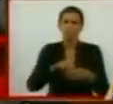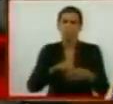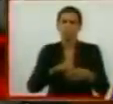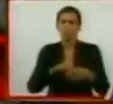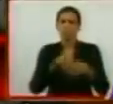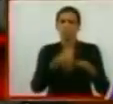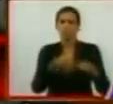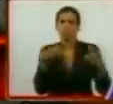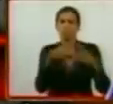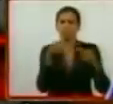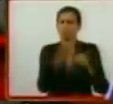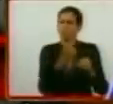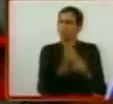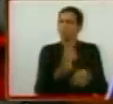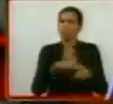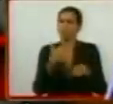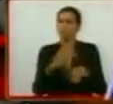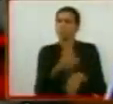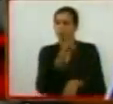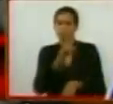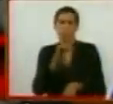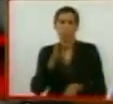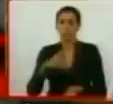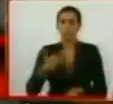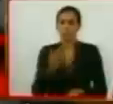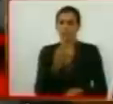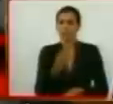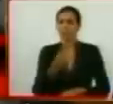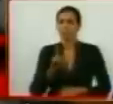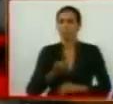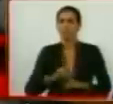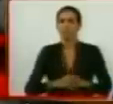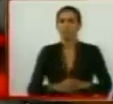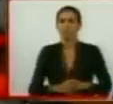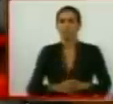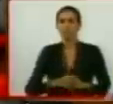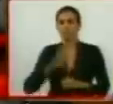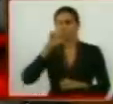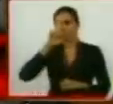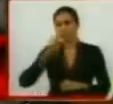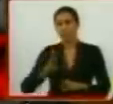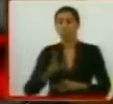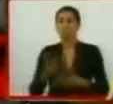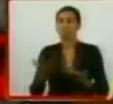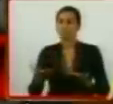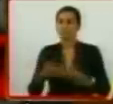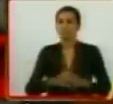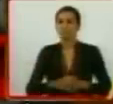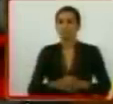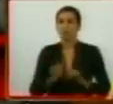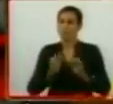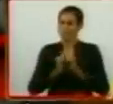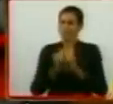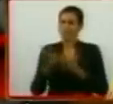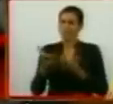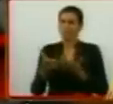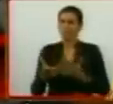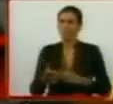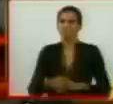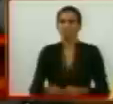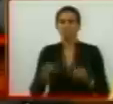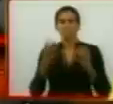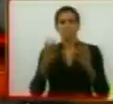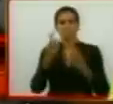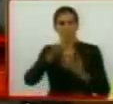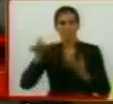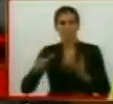porque, o sea, no voy a nombrar, pues, ni lo voy a hacer nunca, pues. Por respeto a esos colegas, porque al fin y al cabo, pues, somos colegas, pero ahí están una cantidad de personas